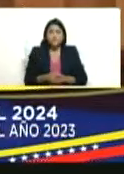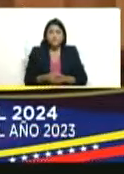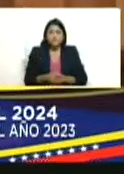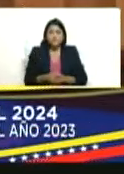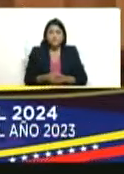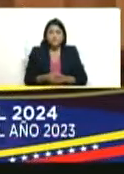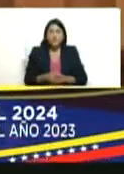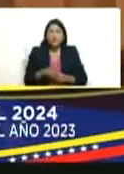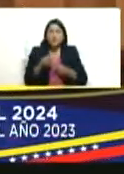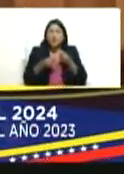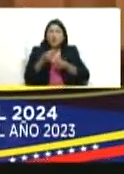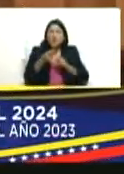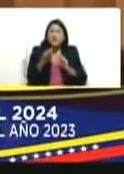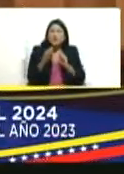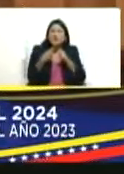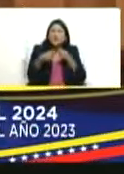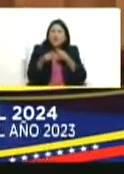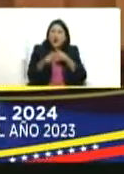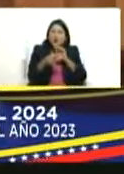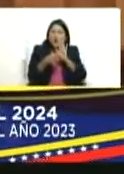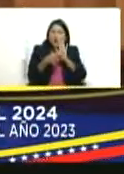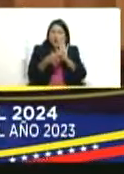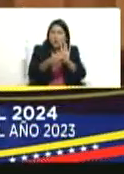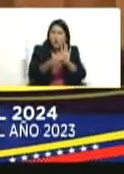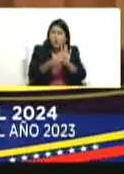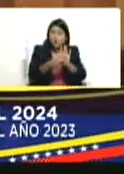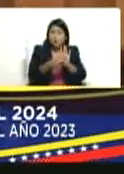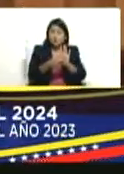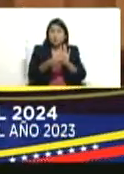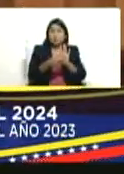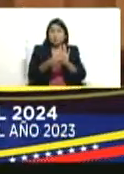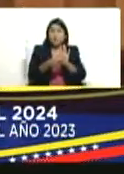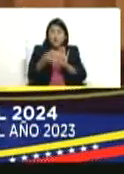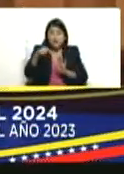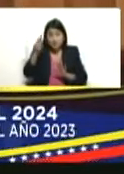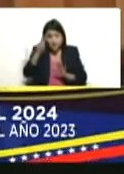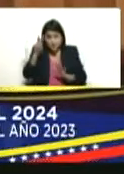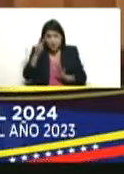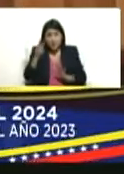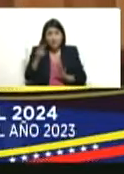¿Cómo intentaron en un momento imponer el Estado paralelo?